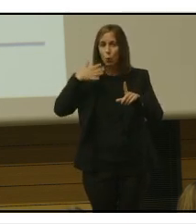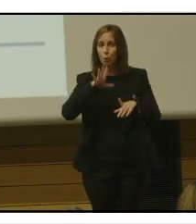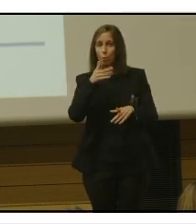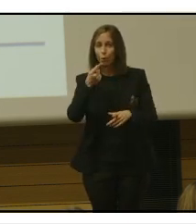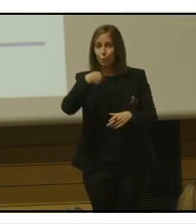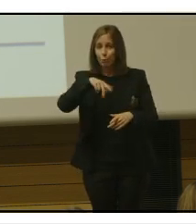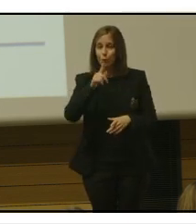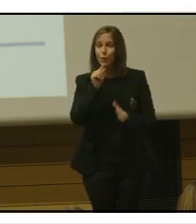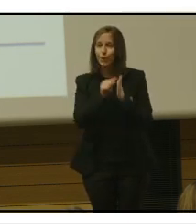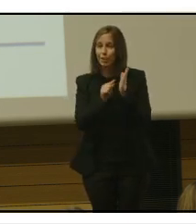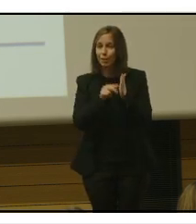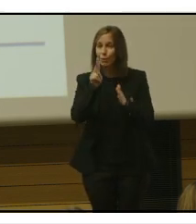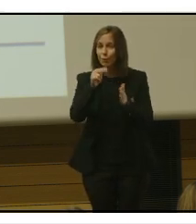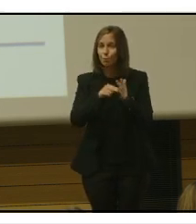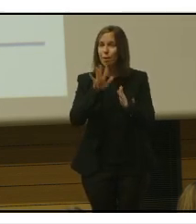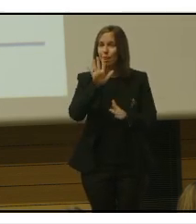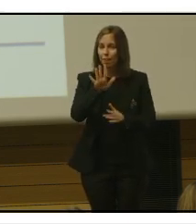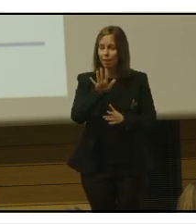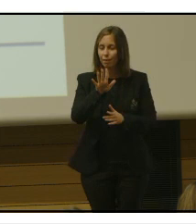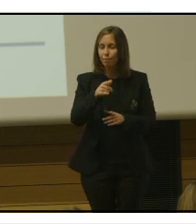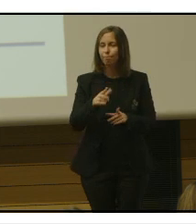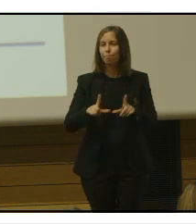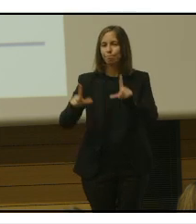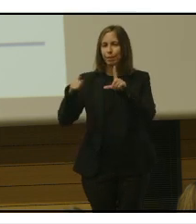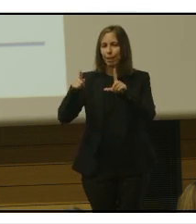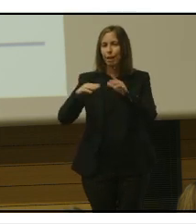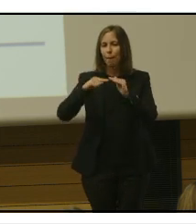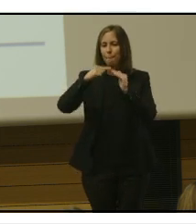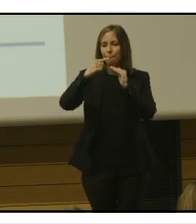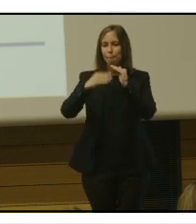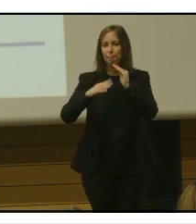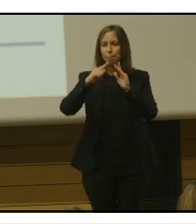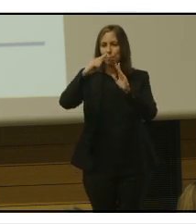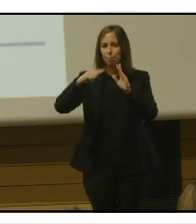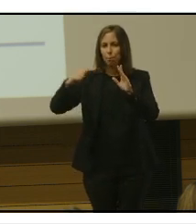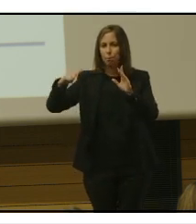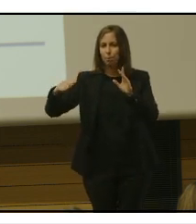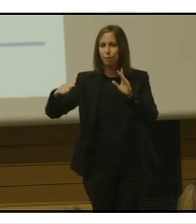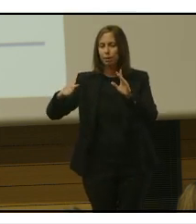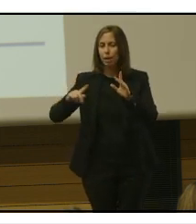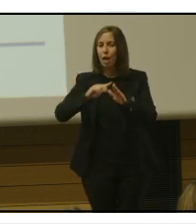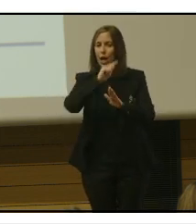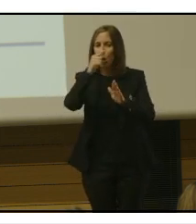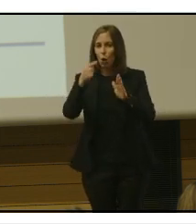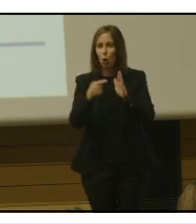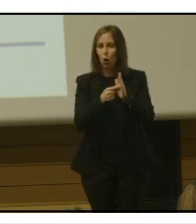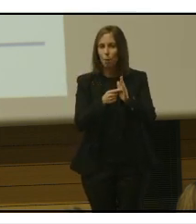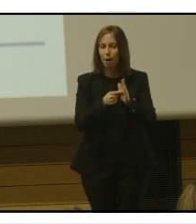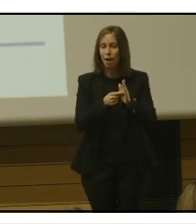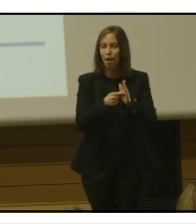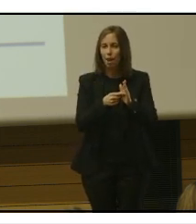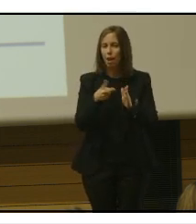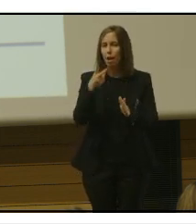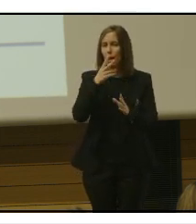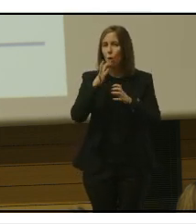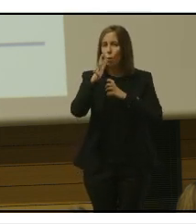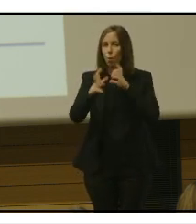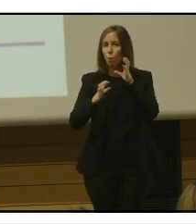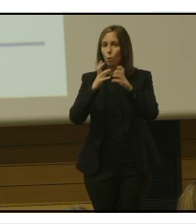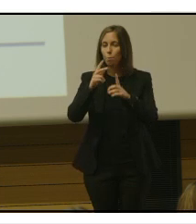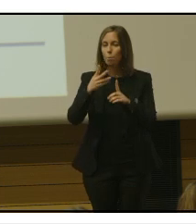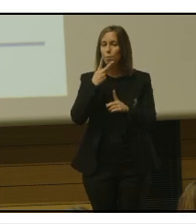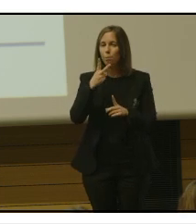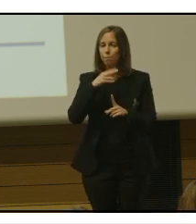datos del año 2005, en donde vemos que la bajada de la exposición global en la prevalencia de exposición al humo ambiental de